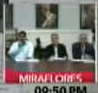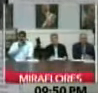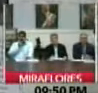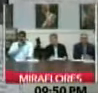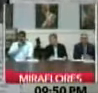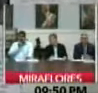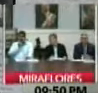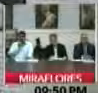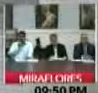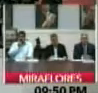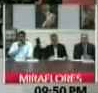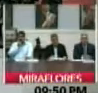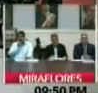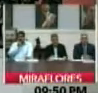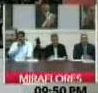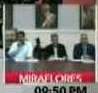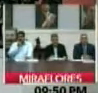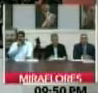la banca extranjera.